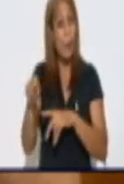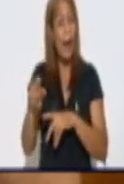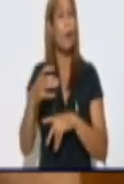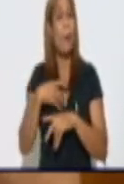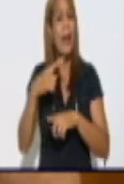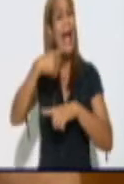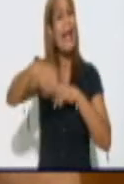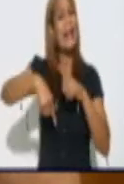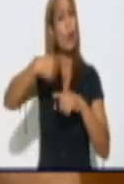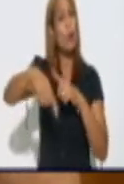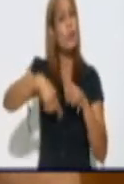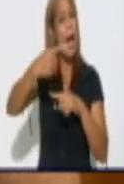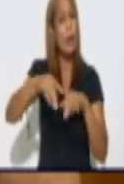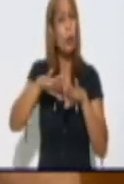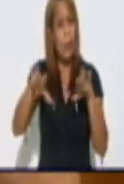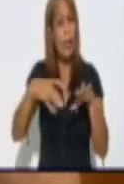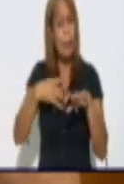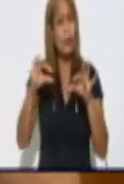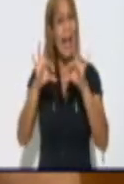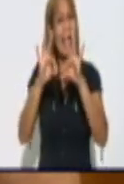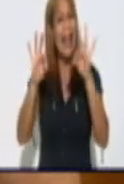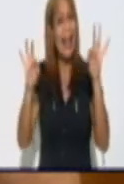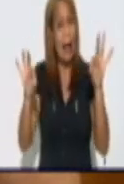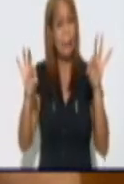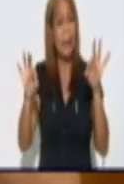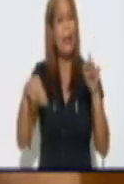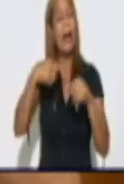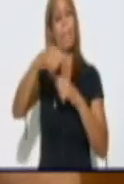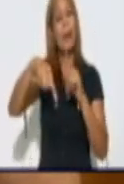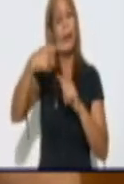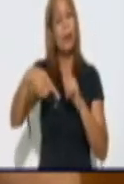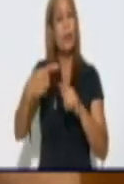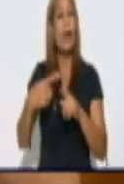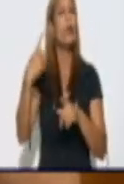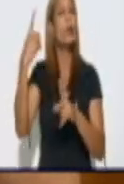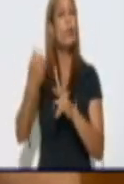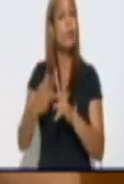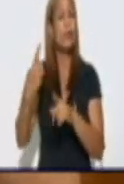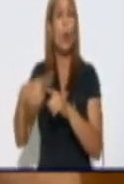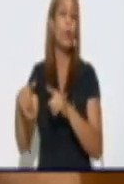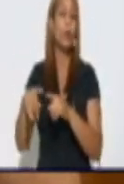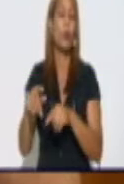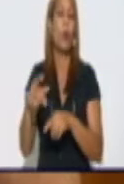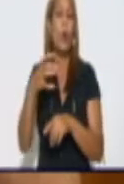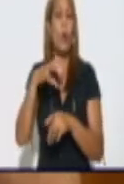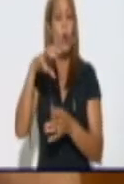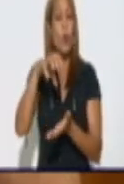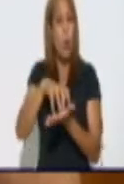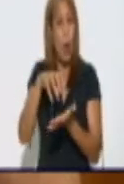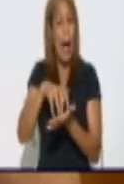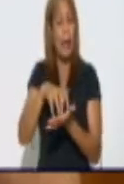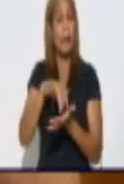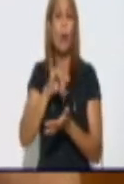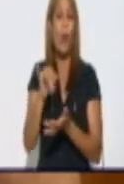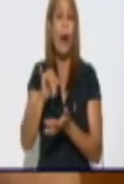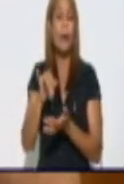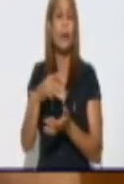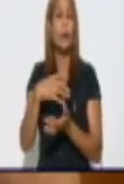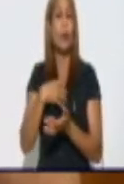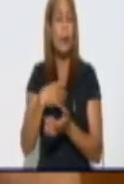enrollarlo y todo. Y el Salvial, la planta del Salvial, que tuvo problemas con el aire acondicionado del